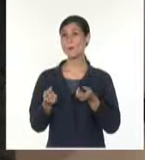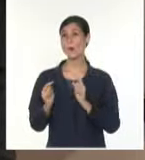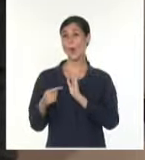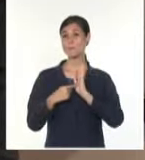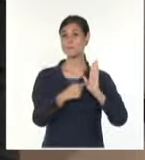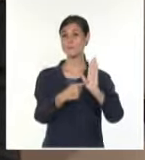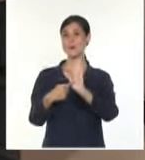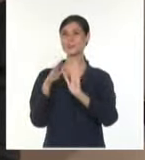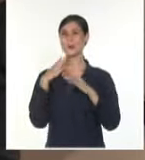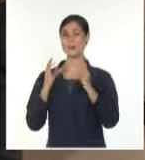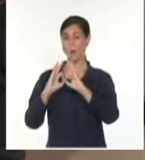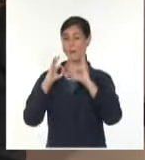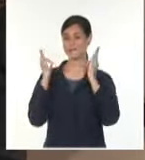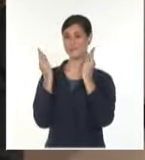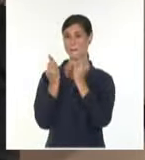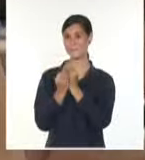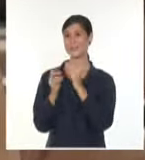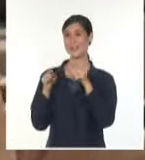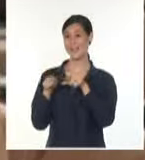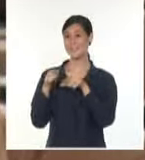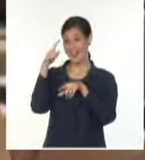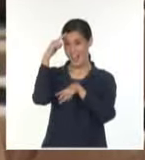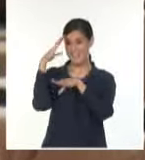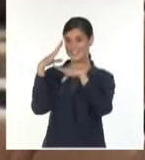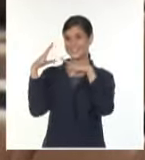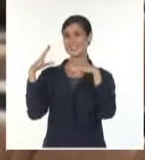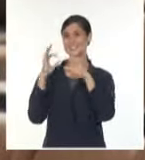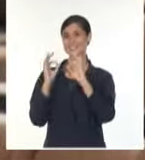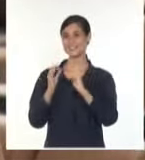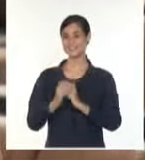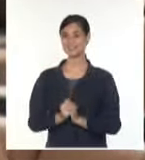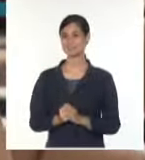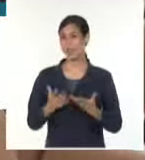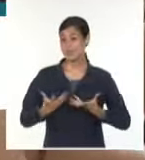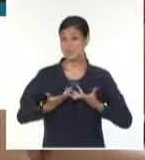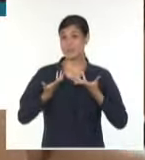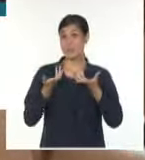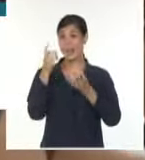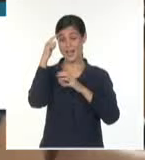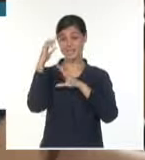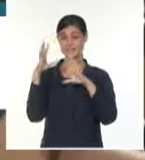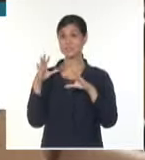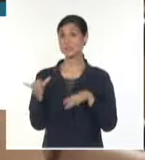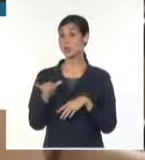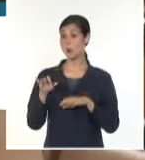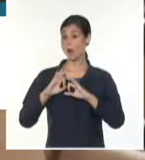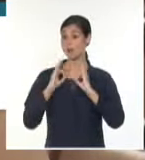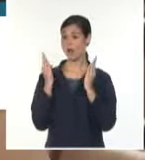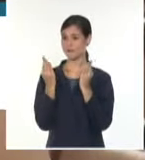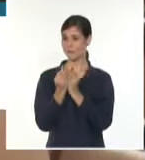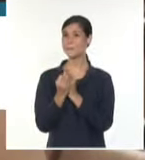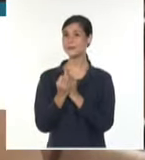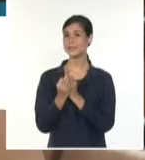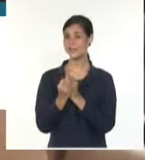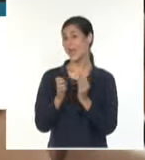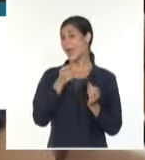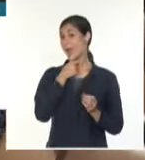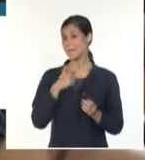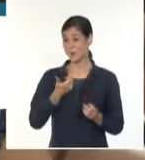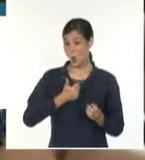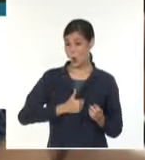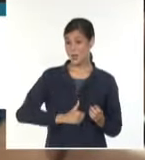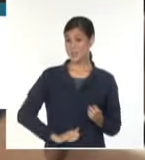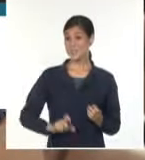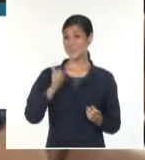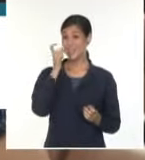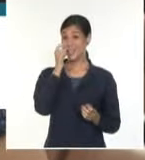su mismo compromiso por la ciencia. Es un reto para mí también que mis hijos sean tan buenos como es mi padre.